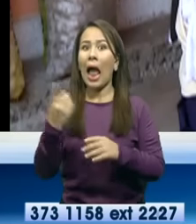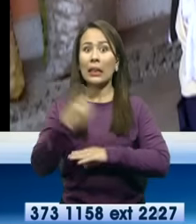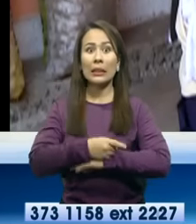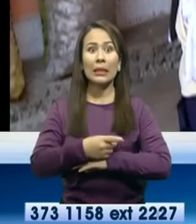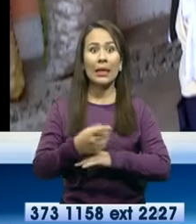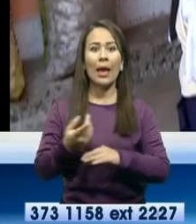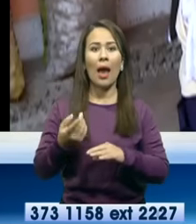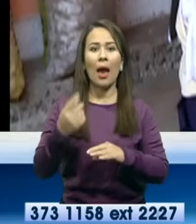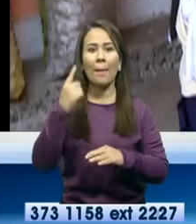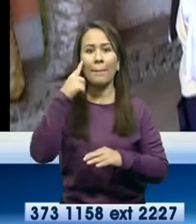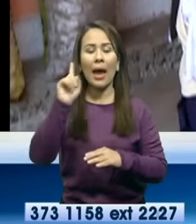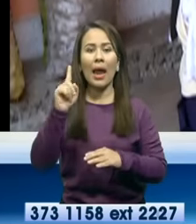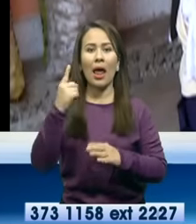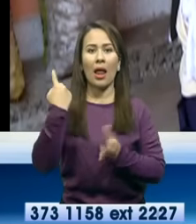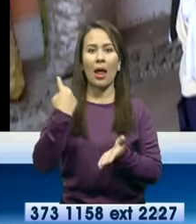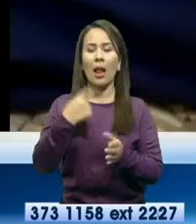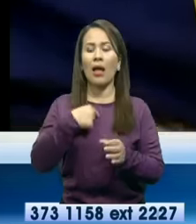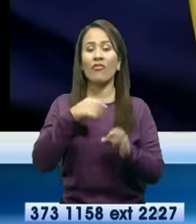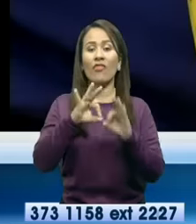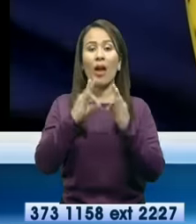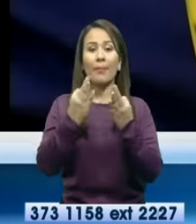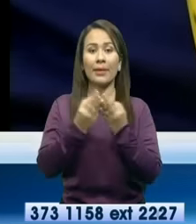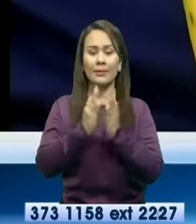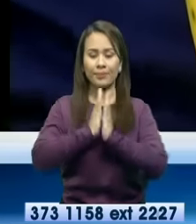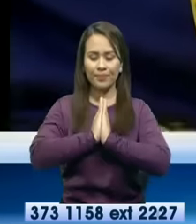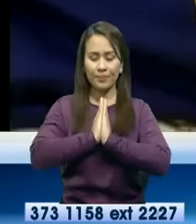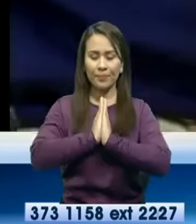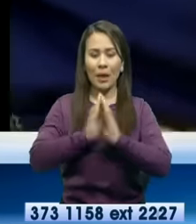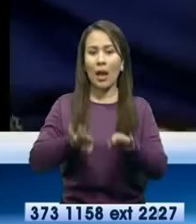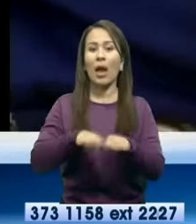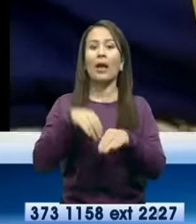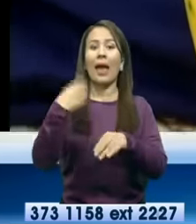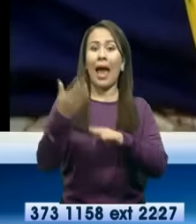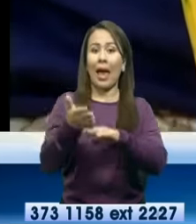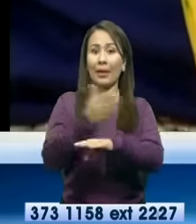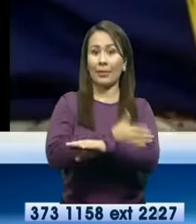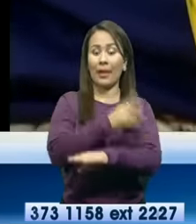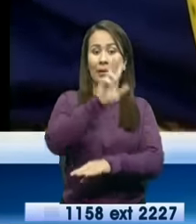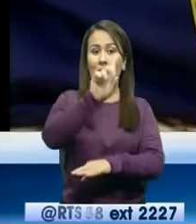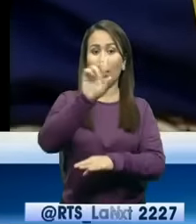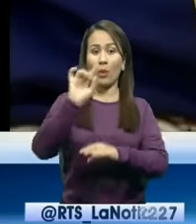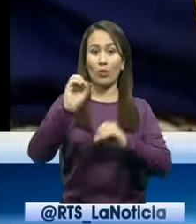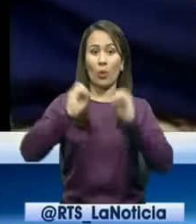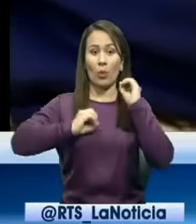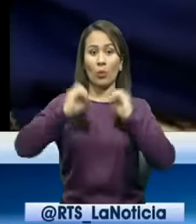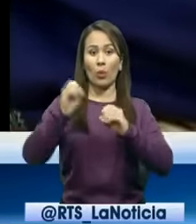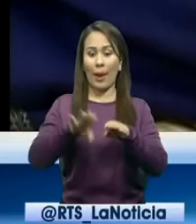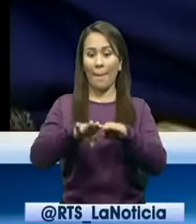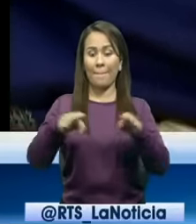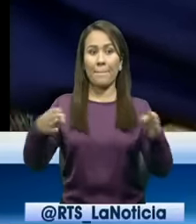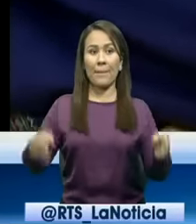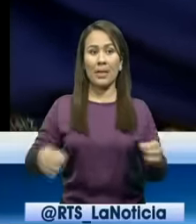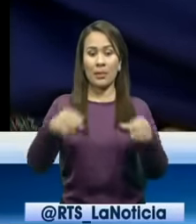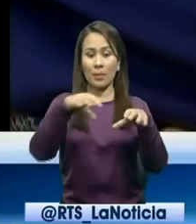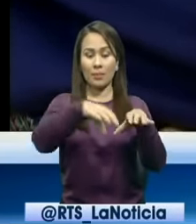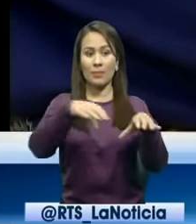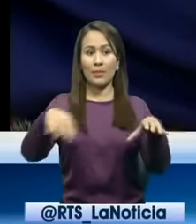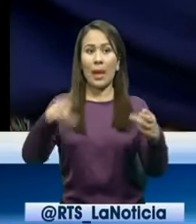familias hacen el 31 de octubre, se hace una mesa. En esa mesa se prepara, se pone